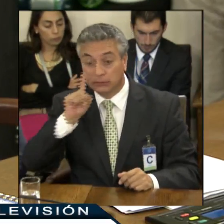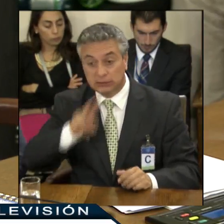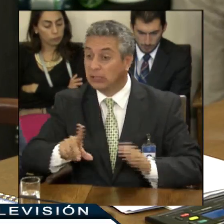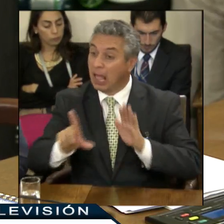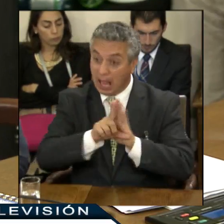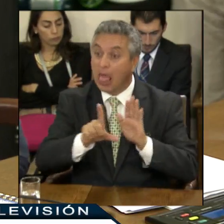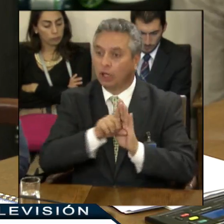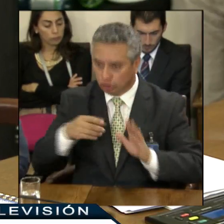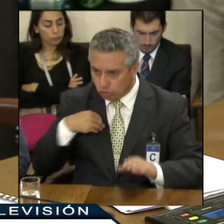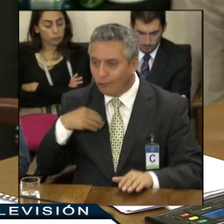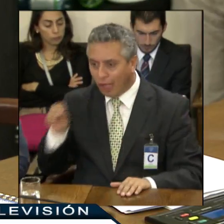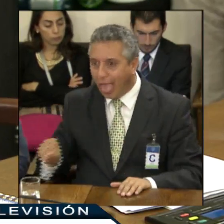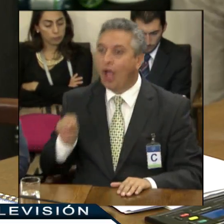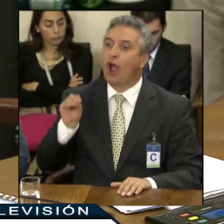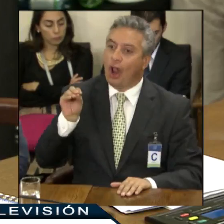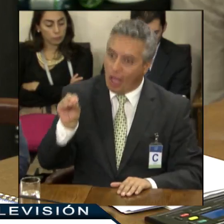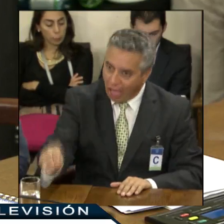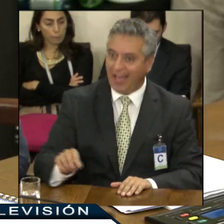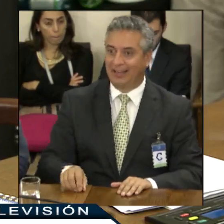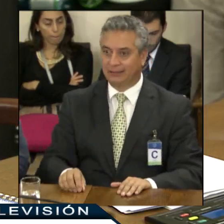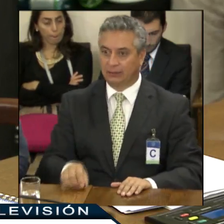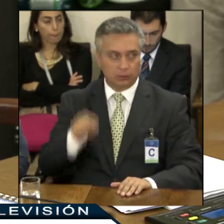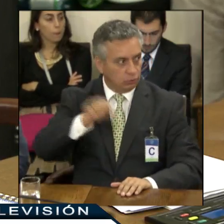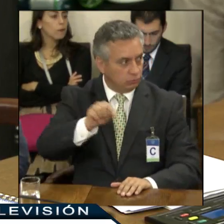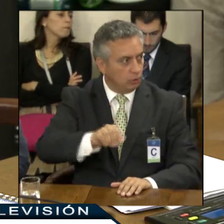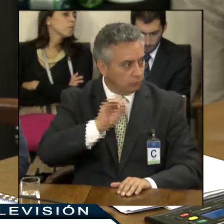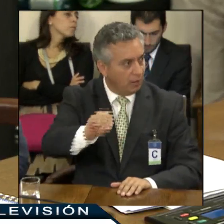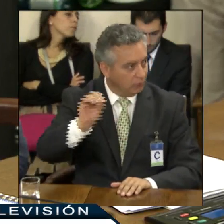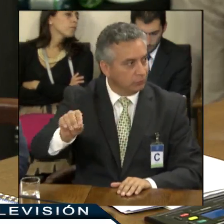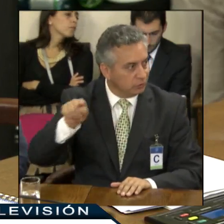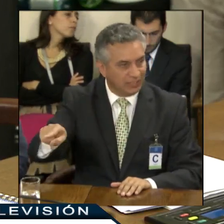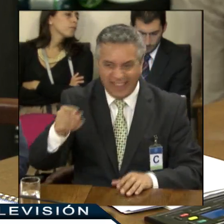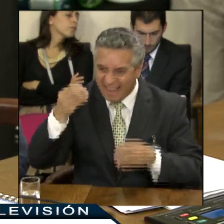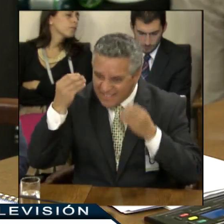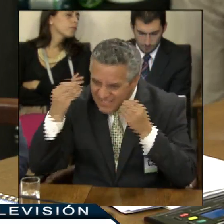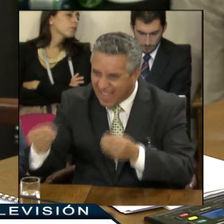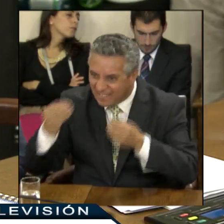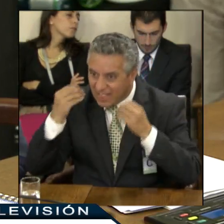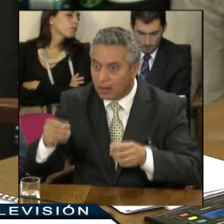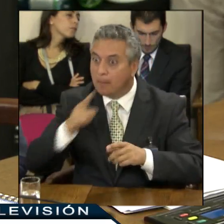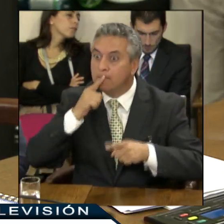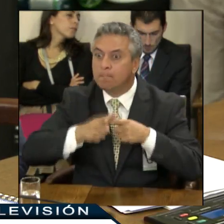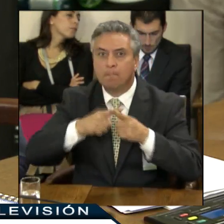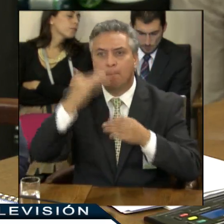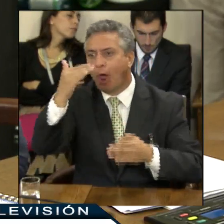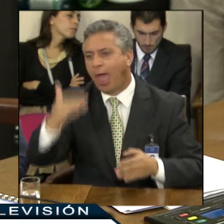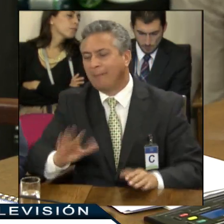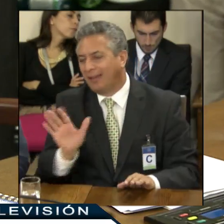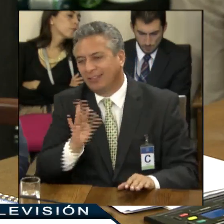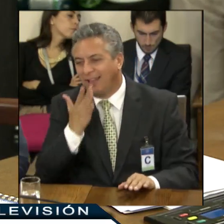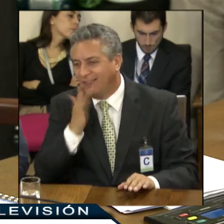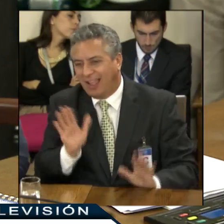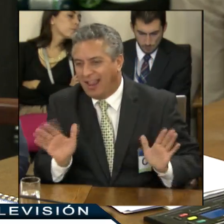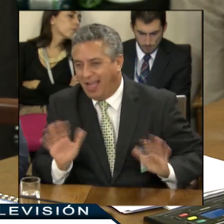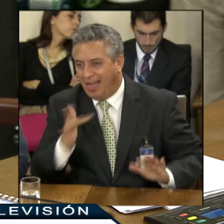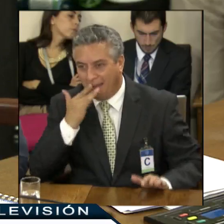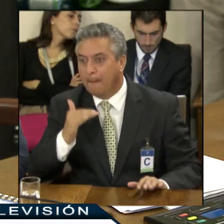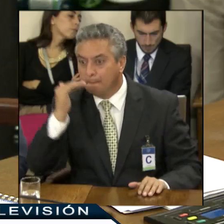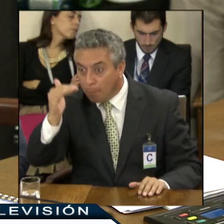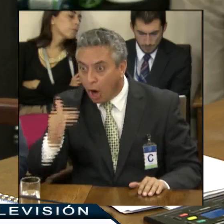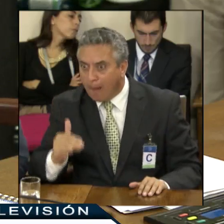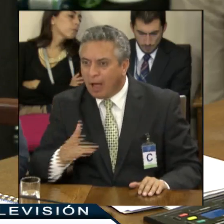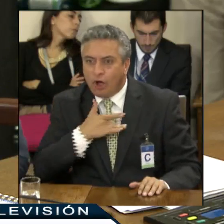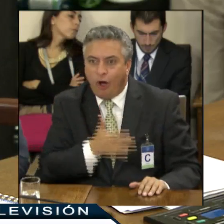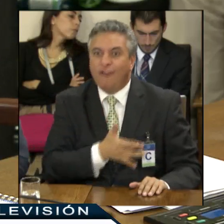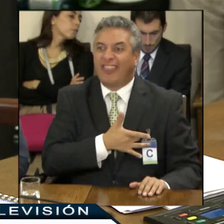yo voy a colocarle un mensaje les mando desde aquí a todos aquellos que le ha ido bien no voy a nombrar programas porque no quiero